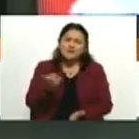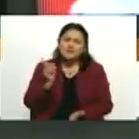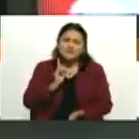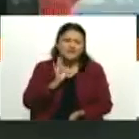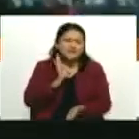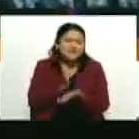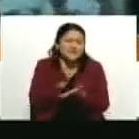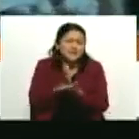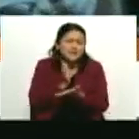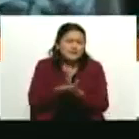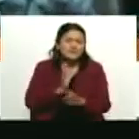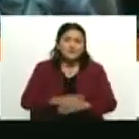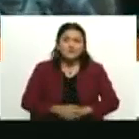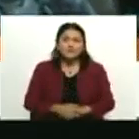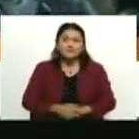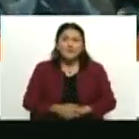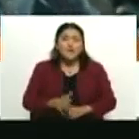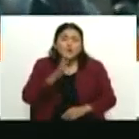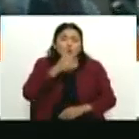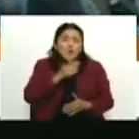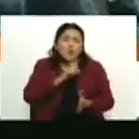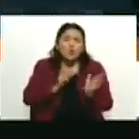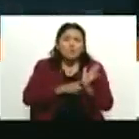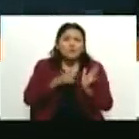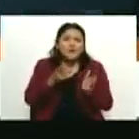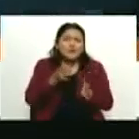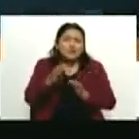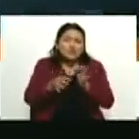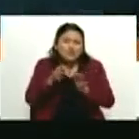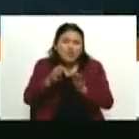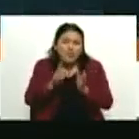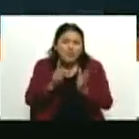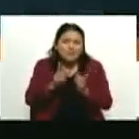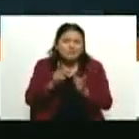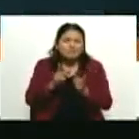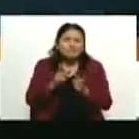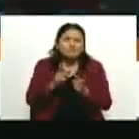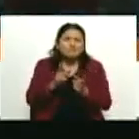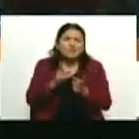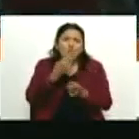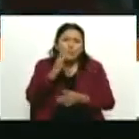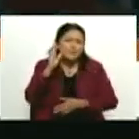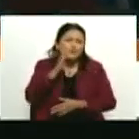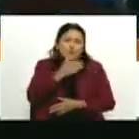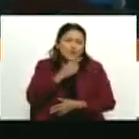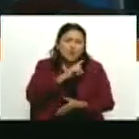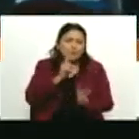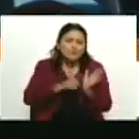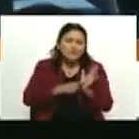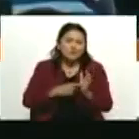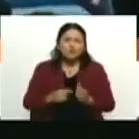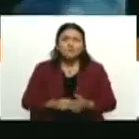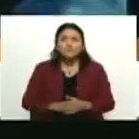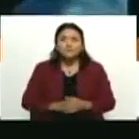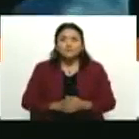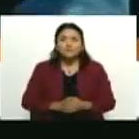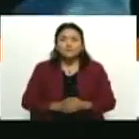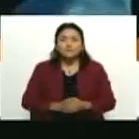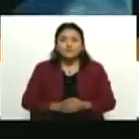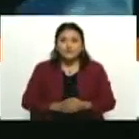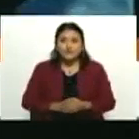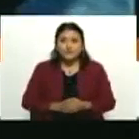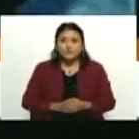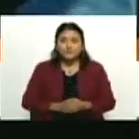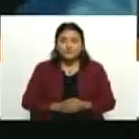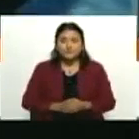Siempre miente, no tiene palabra, no le importa absolutamente comprometerse con nadie. Y además, cuando